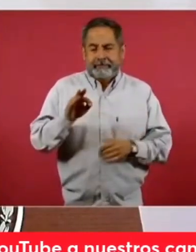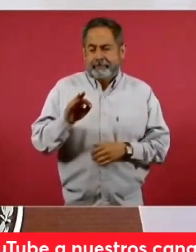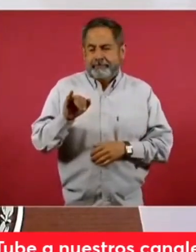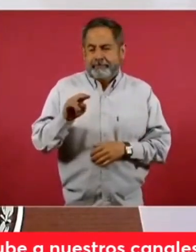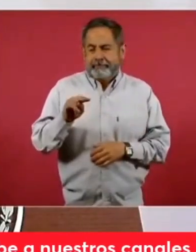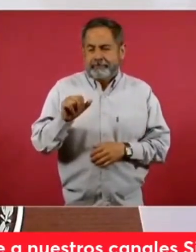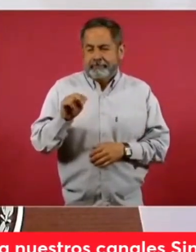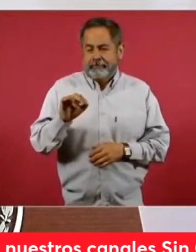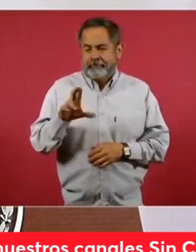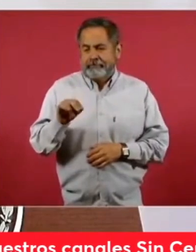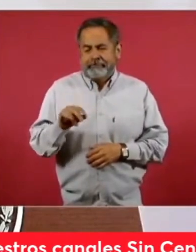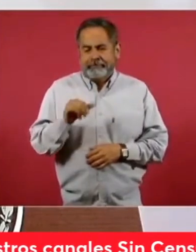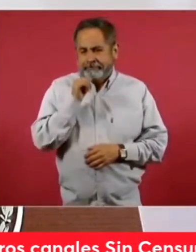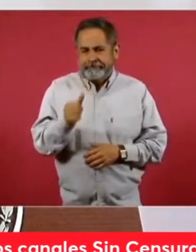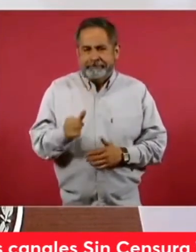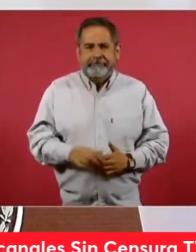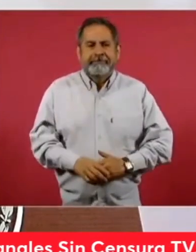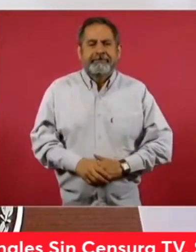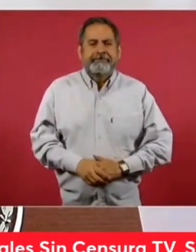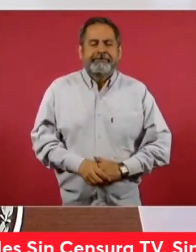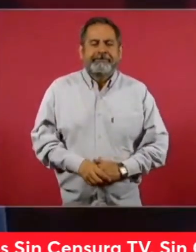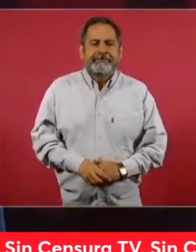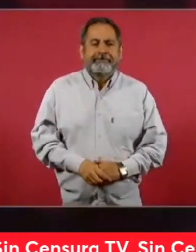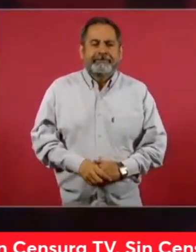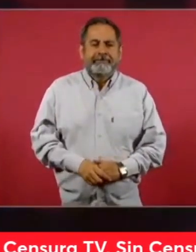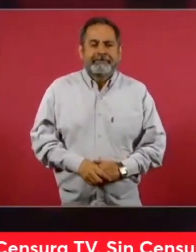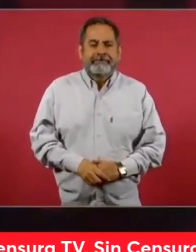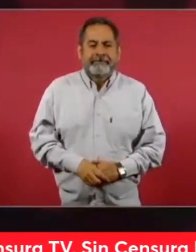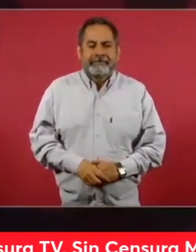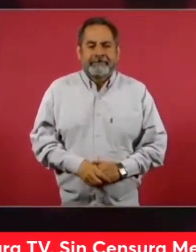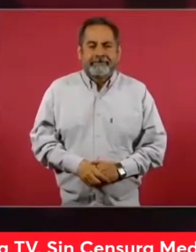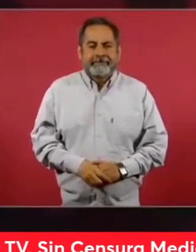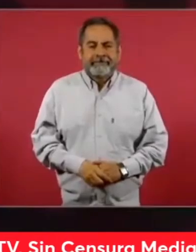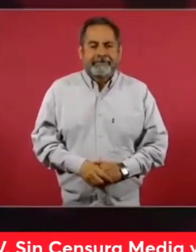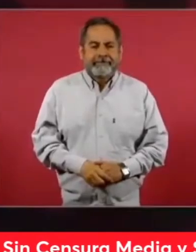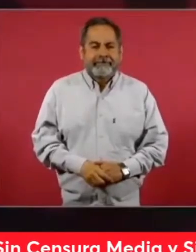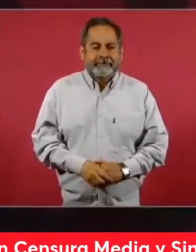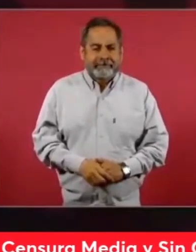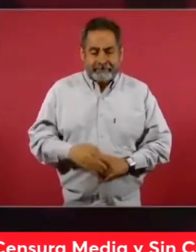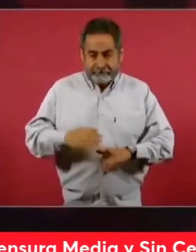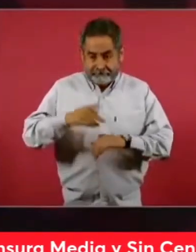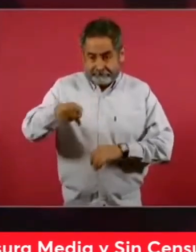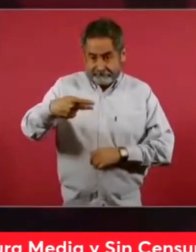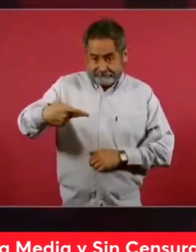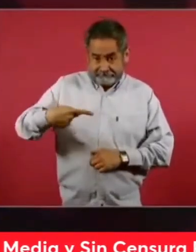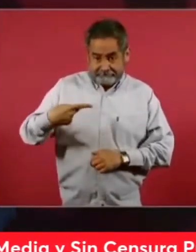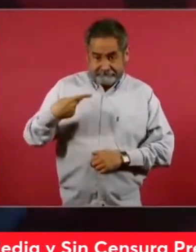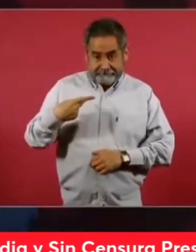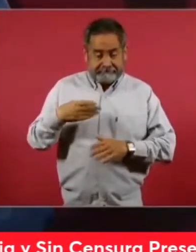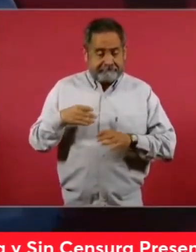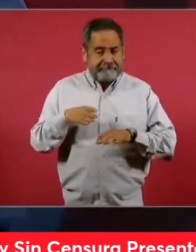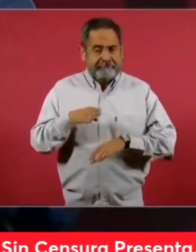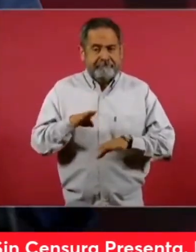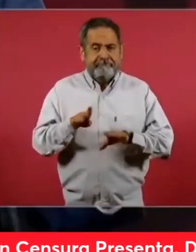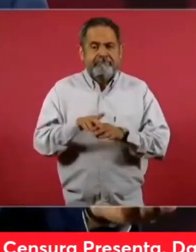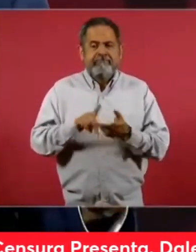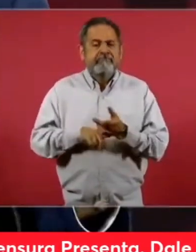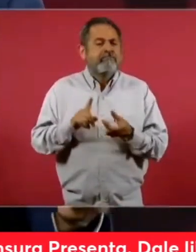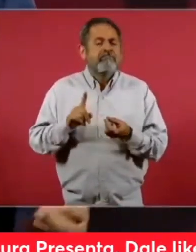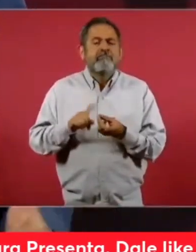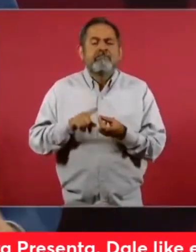Que los medios tengan que publicar sus propiedades y todo el tema del derecho de réplica. No sé si sabe que esa propuesta de Pedro Sánchez se está debatiendo hoy en el Congreso de los